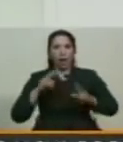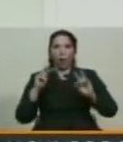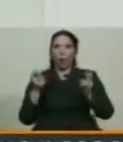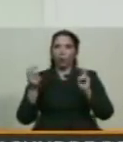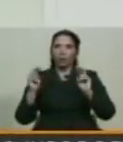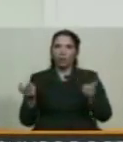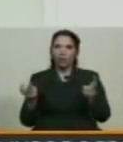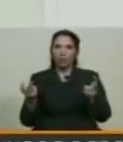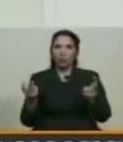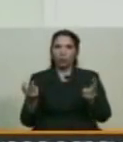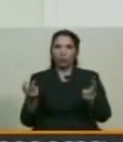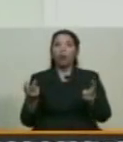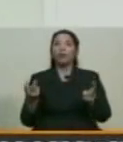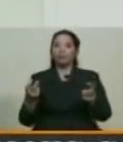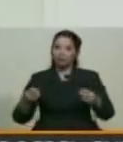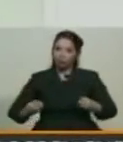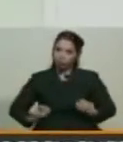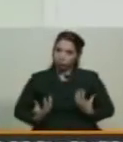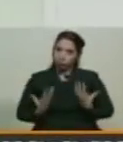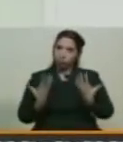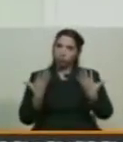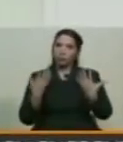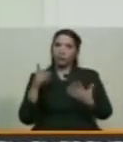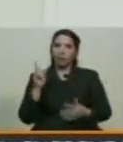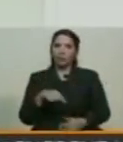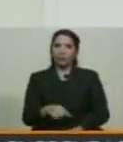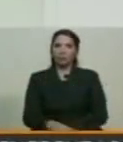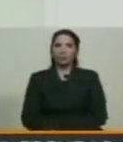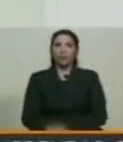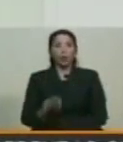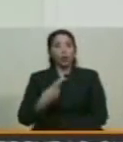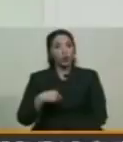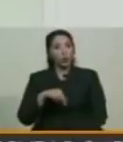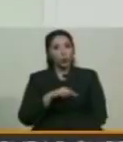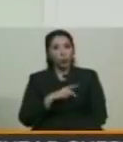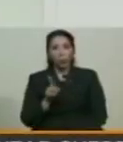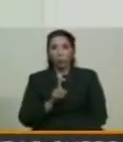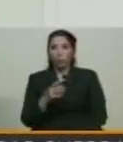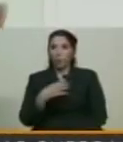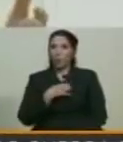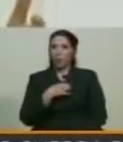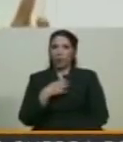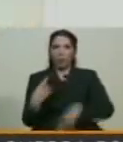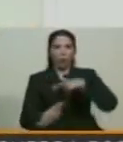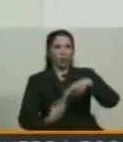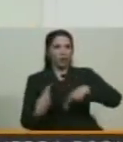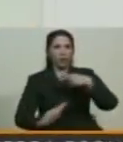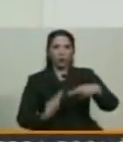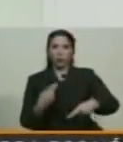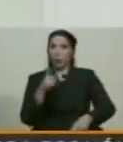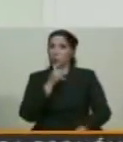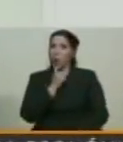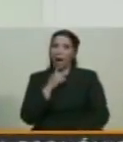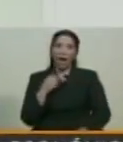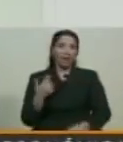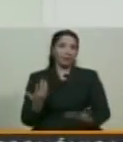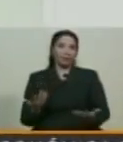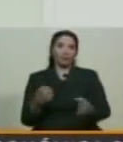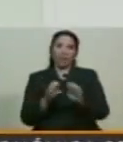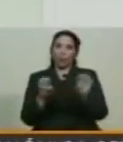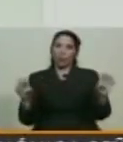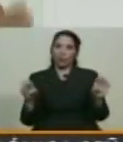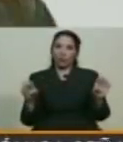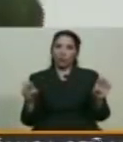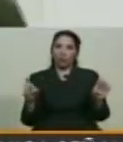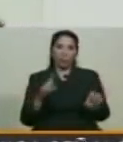sobre todo en esencia. No podemos tener una revolución sin educación, eso es prácticamente imposible.